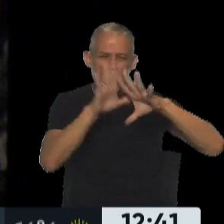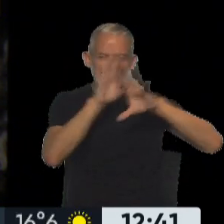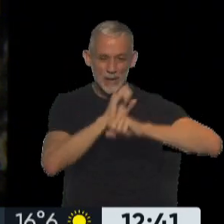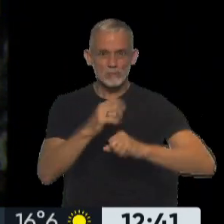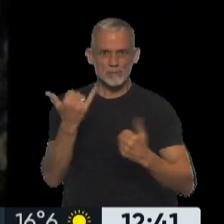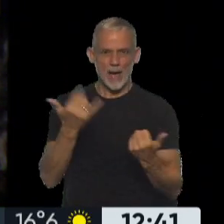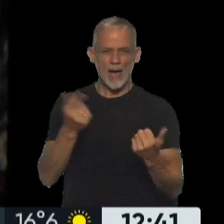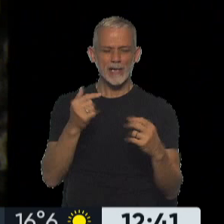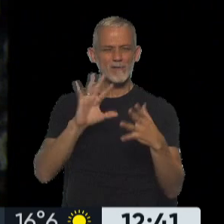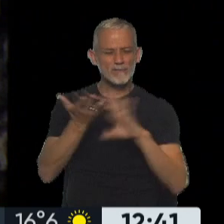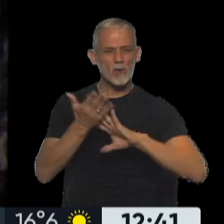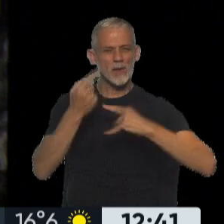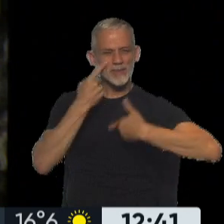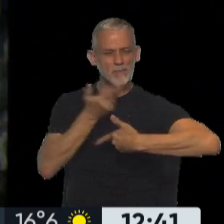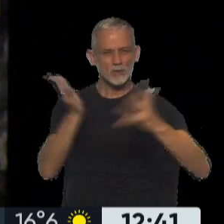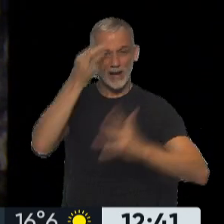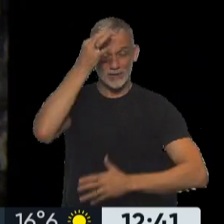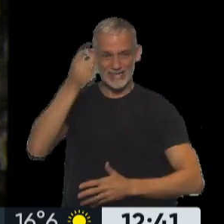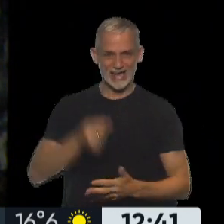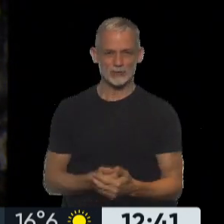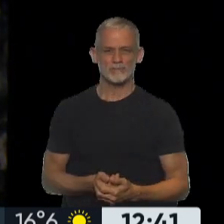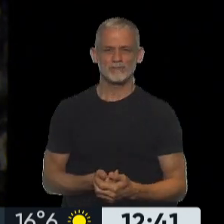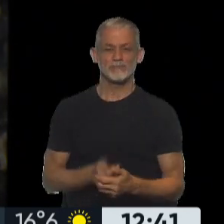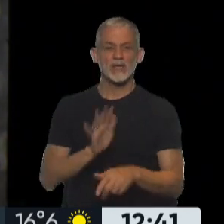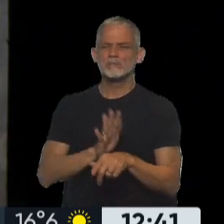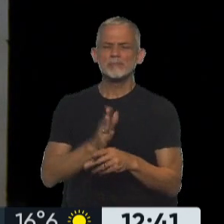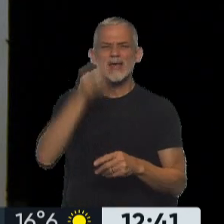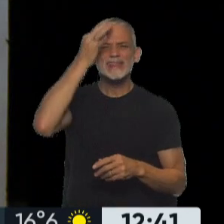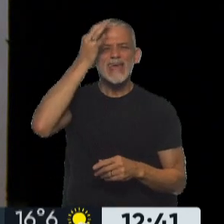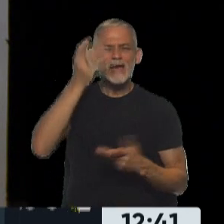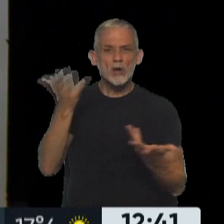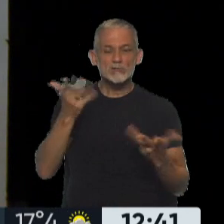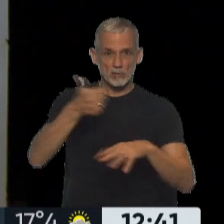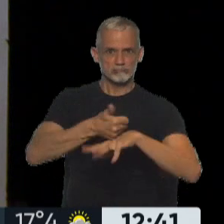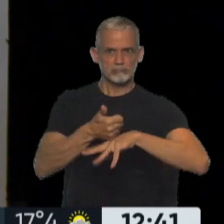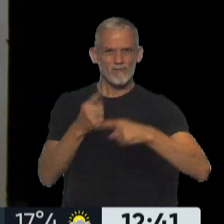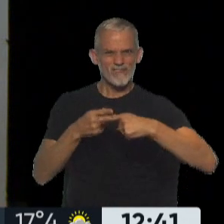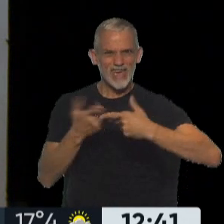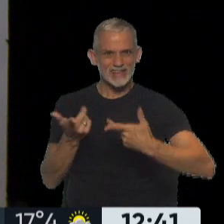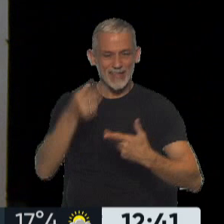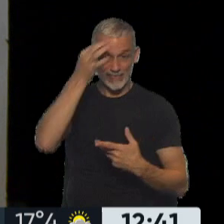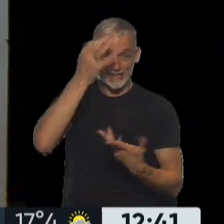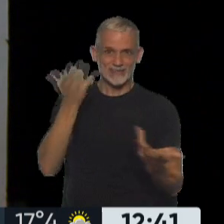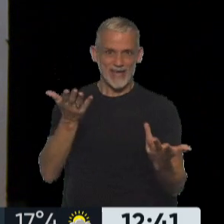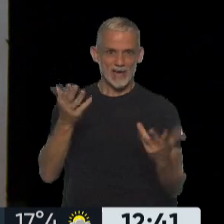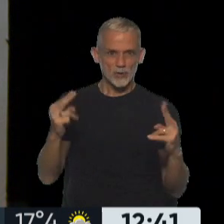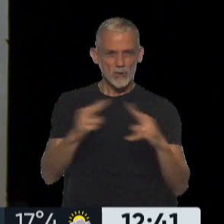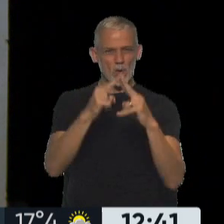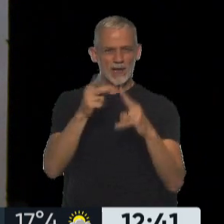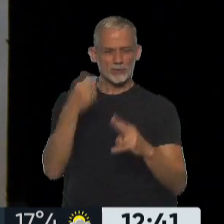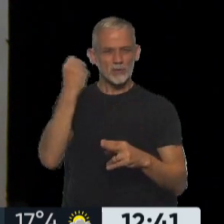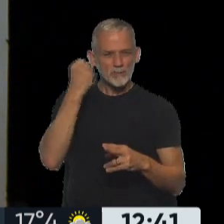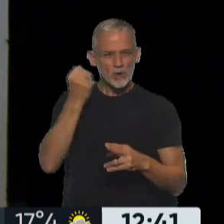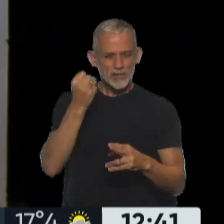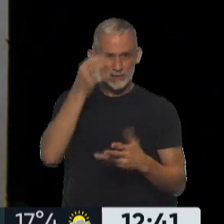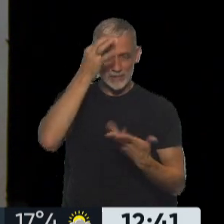estética, el lenguaje que trabajamos también. ¿Qué significa estar para el teatro independiente, tener esta fiesta teatral, este encuentro tan importante